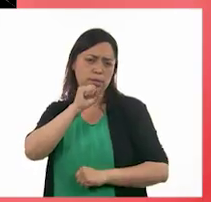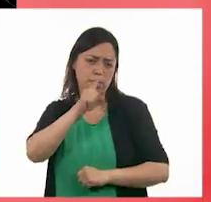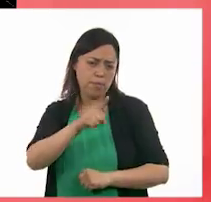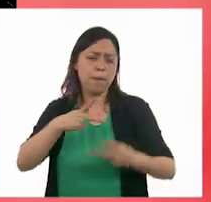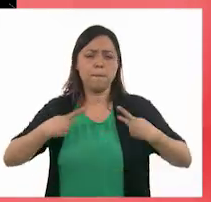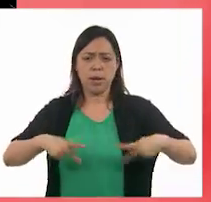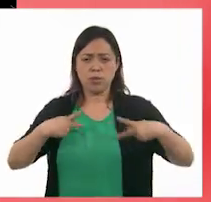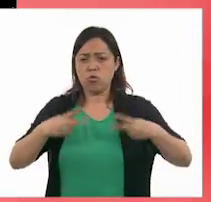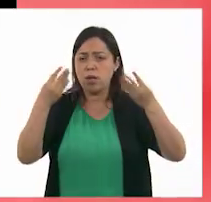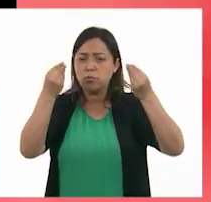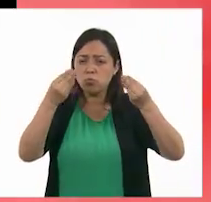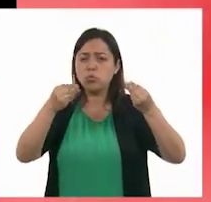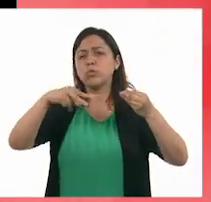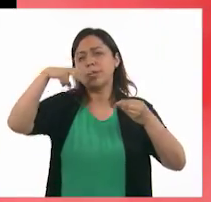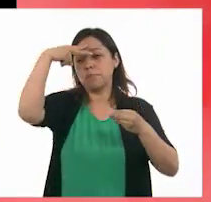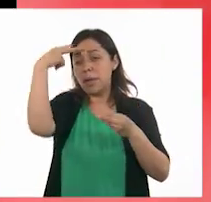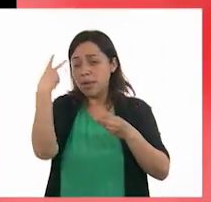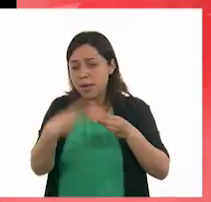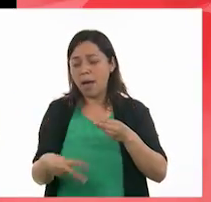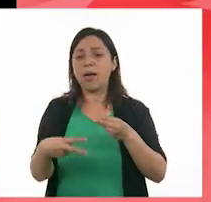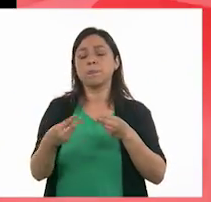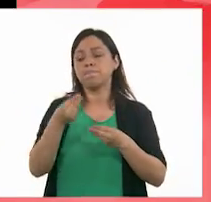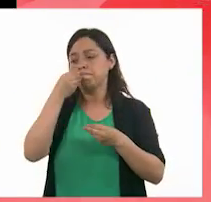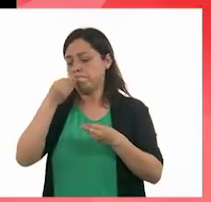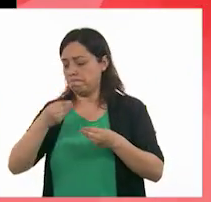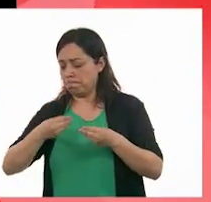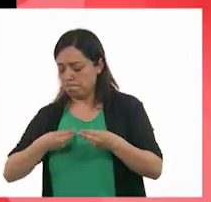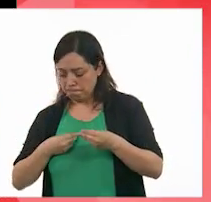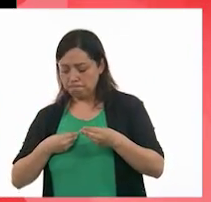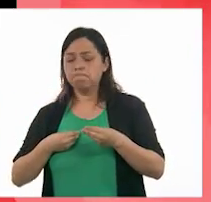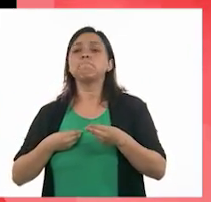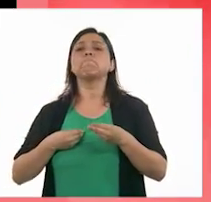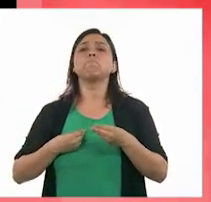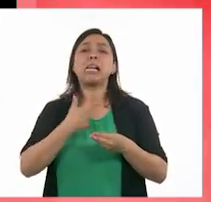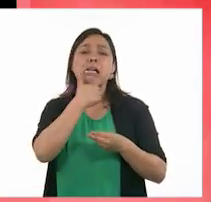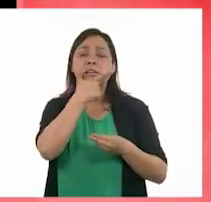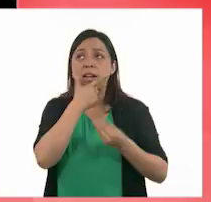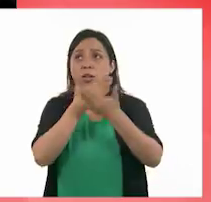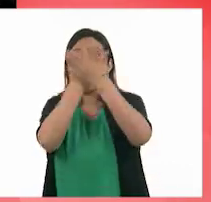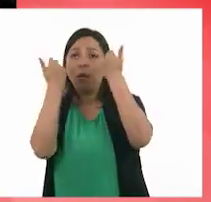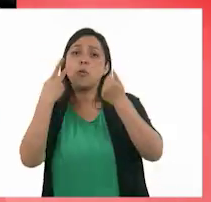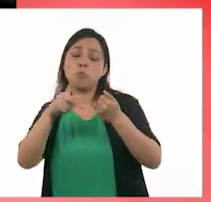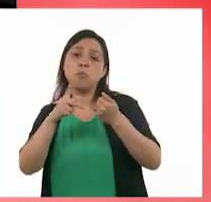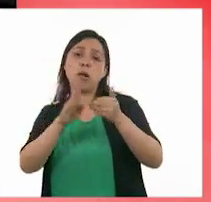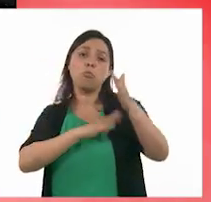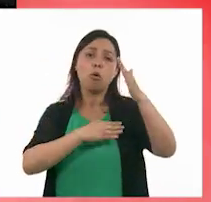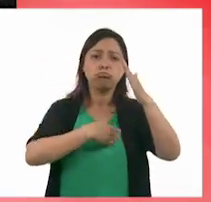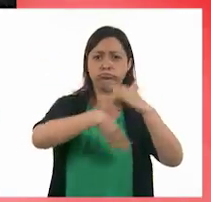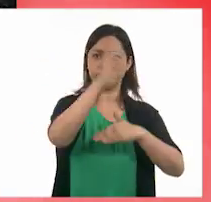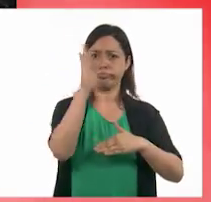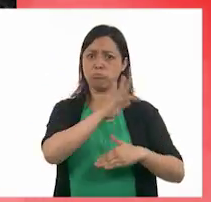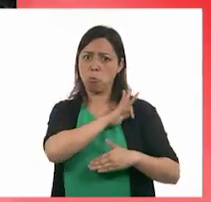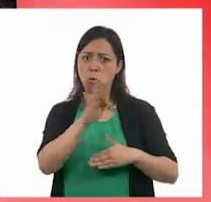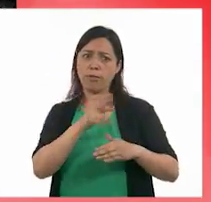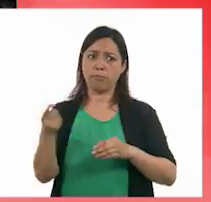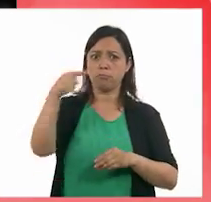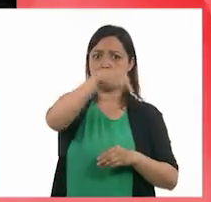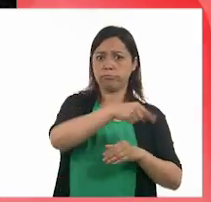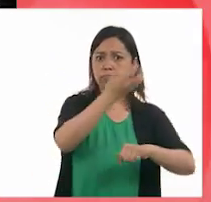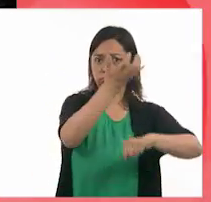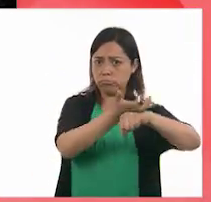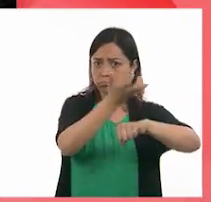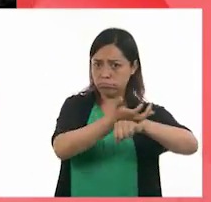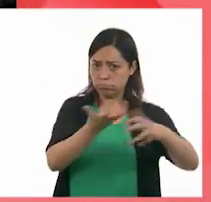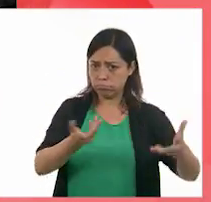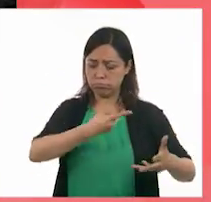mexicanos tienen que irse a trabajar a Estados Unidos sin saber inglés, pero sobresalen, y sobre todo, como buenos mexicanos que